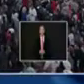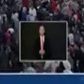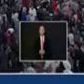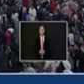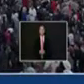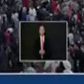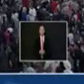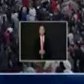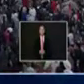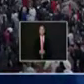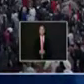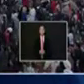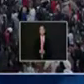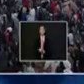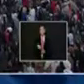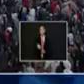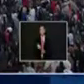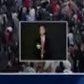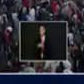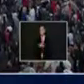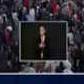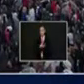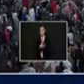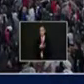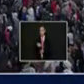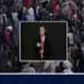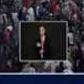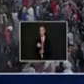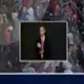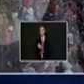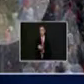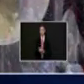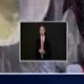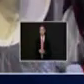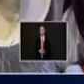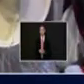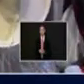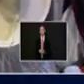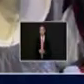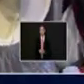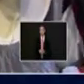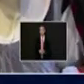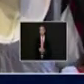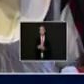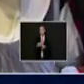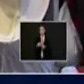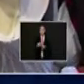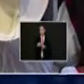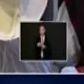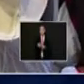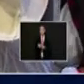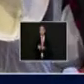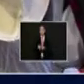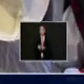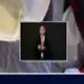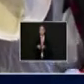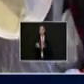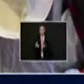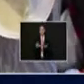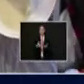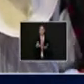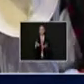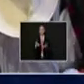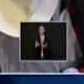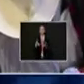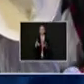por supuesto, el reflexionar en muchos de los elementos que, de hecho, en algunos momentos también lo hemos ya platicado a lo largo de este espacio.